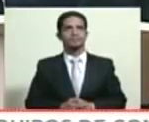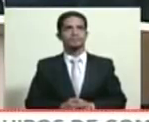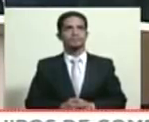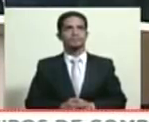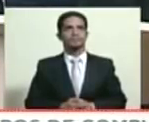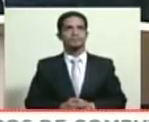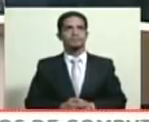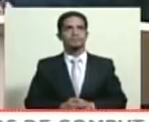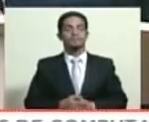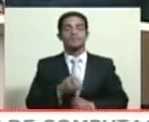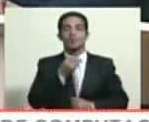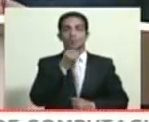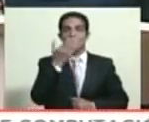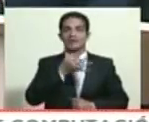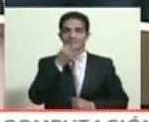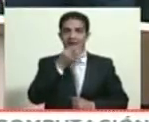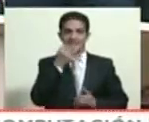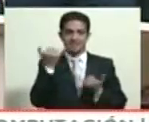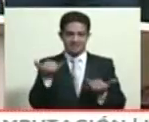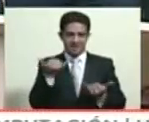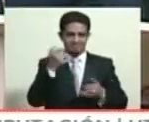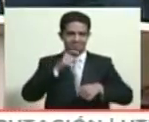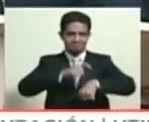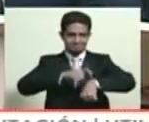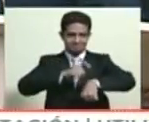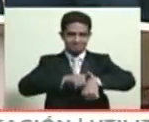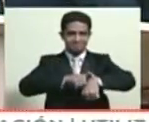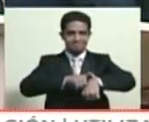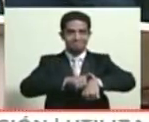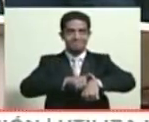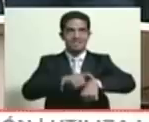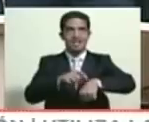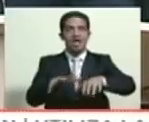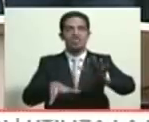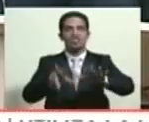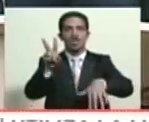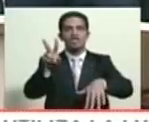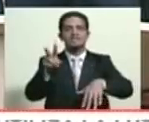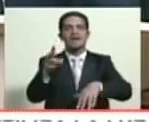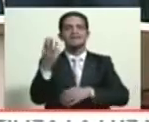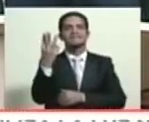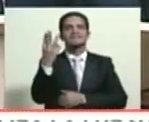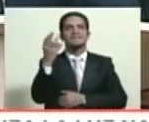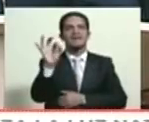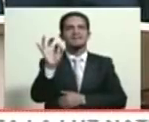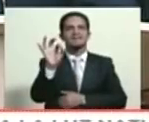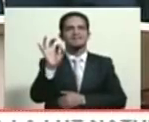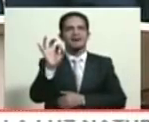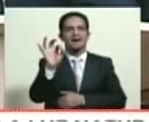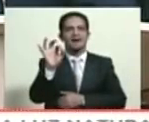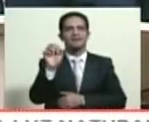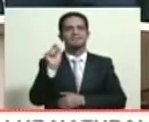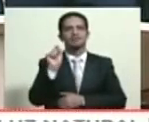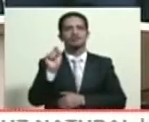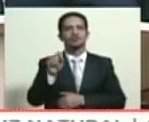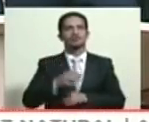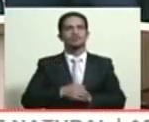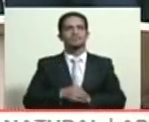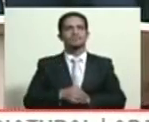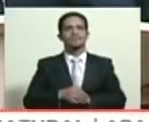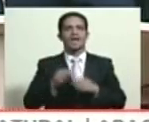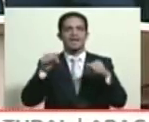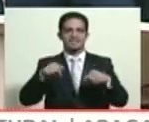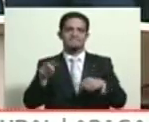Muy buenas tardes ya, cuando son las 12:30 de la tarde en nuestra